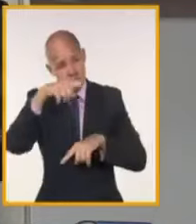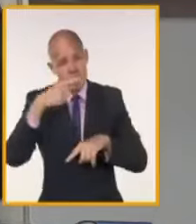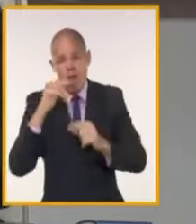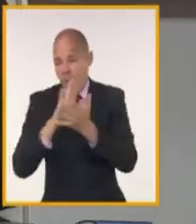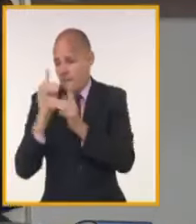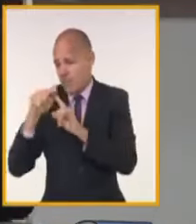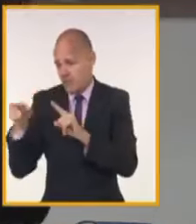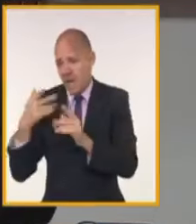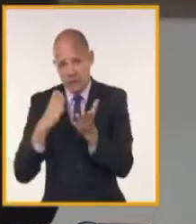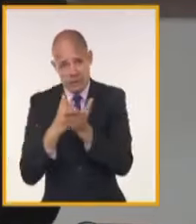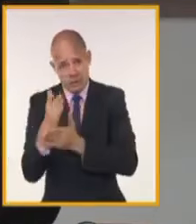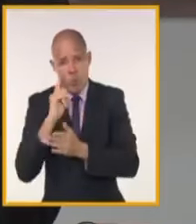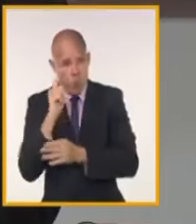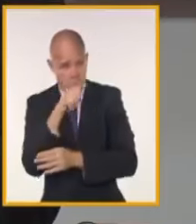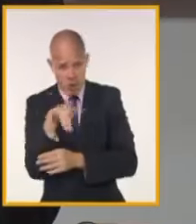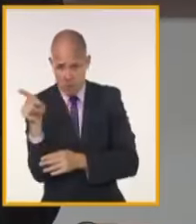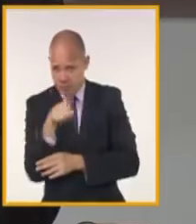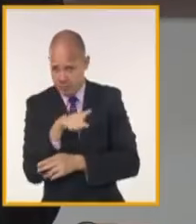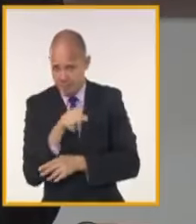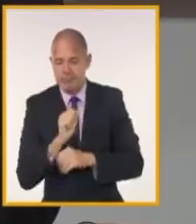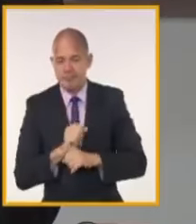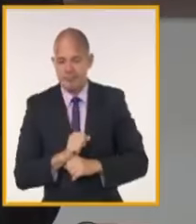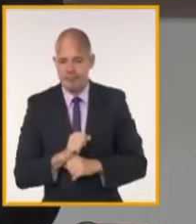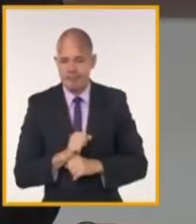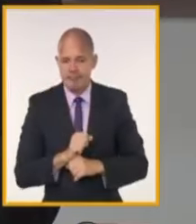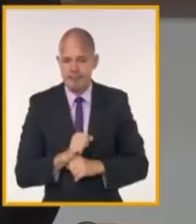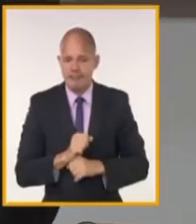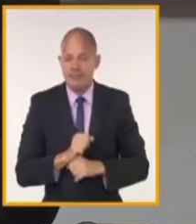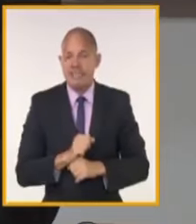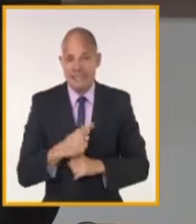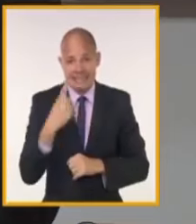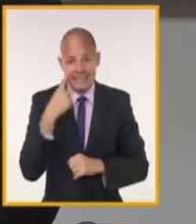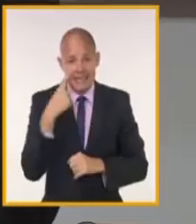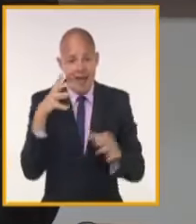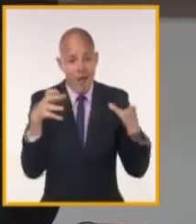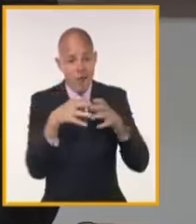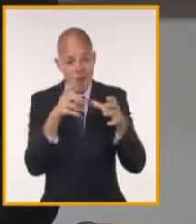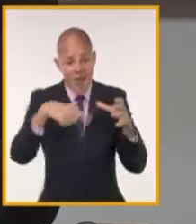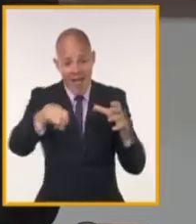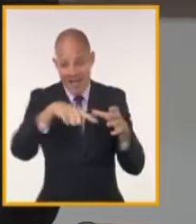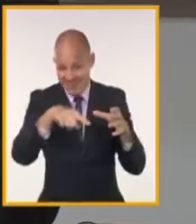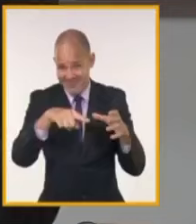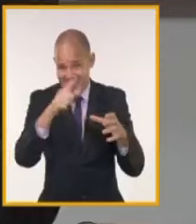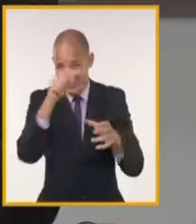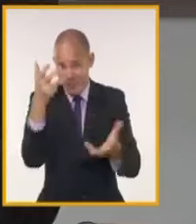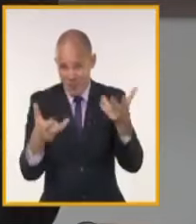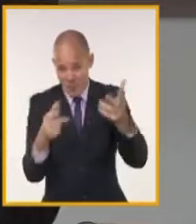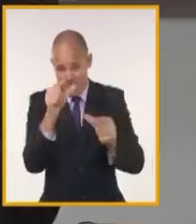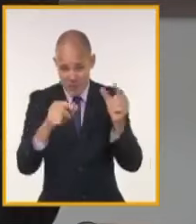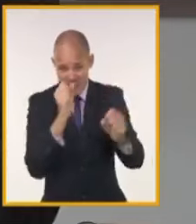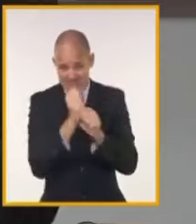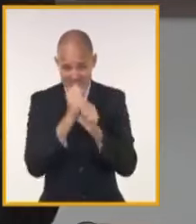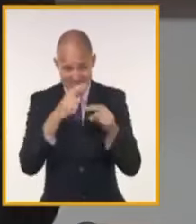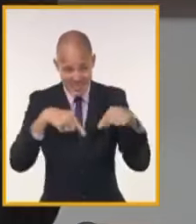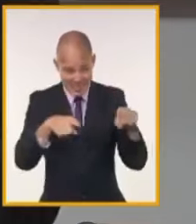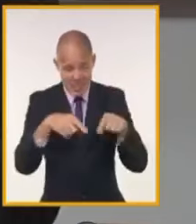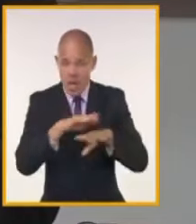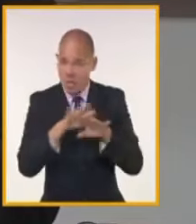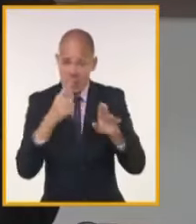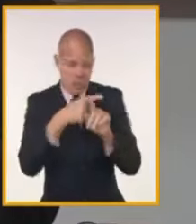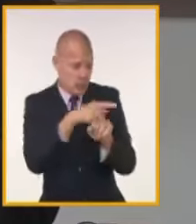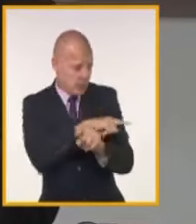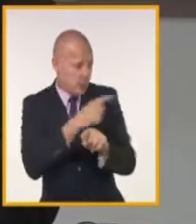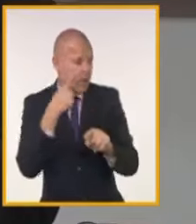camino también pero eh el colectivo de césped en estos días con la salida del mantenimiento hubo